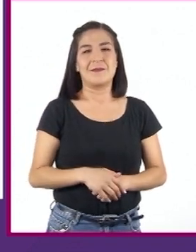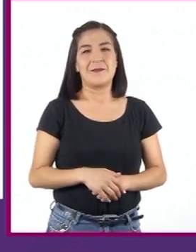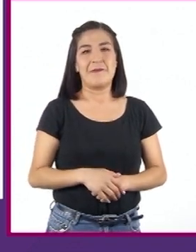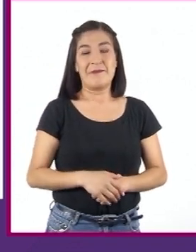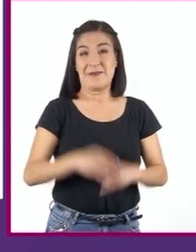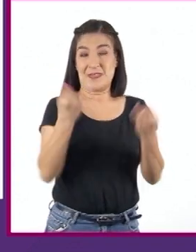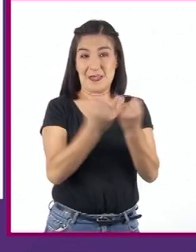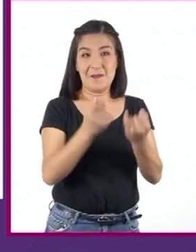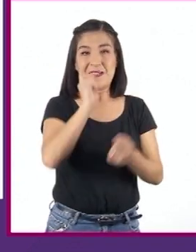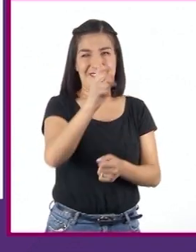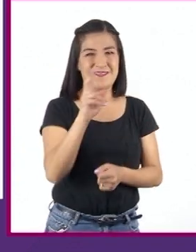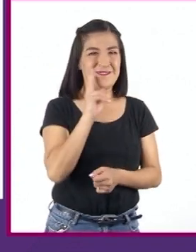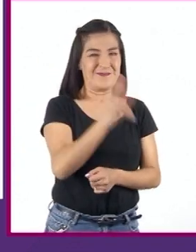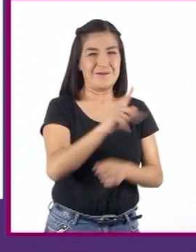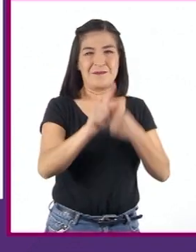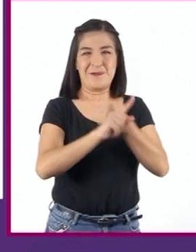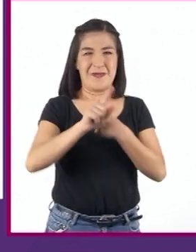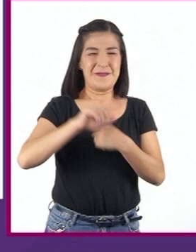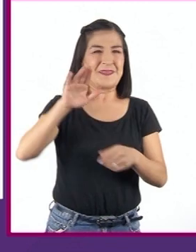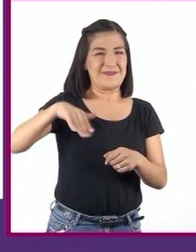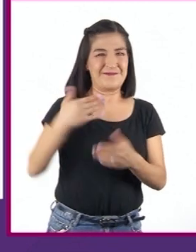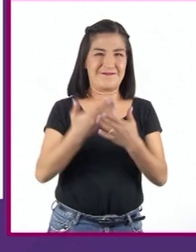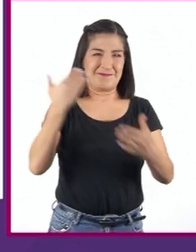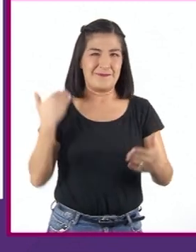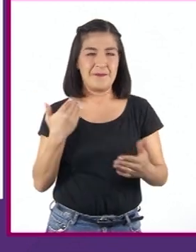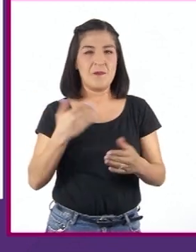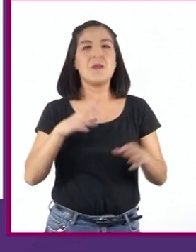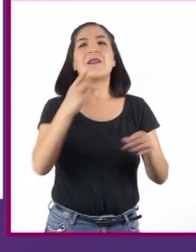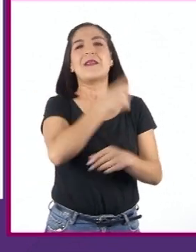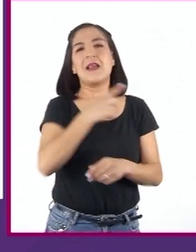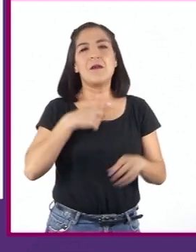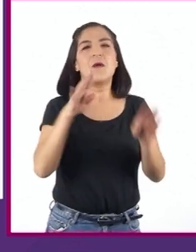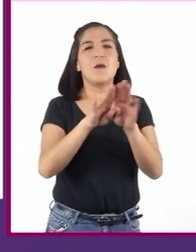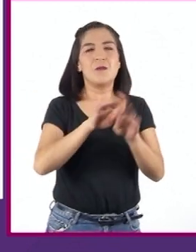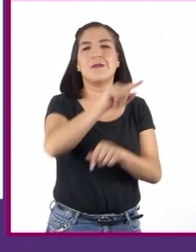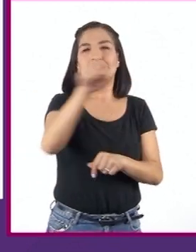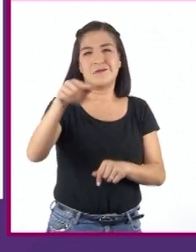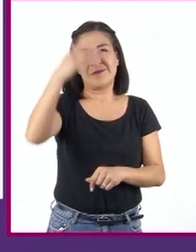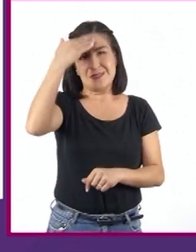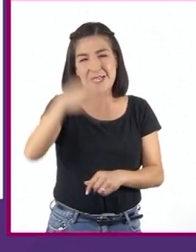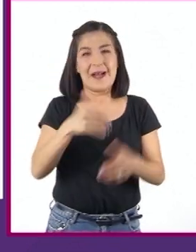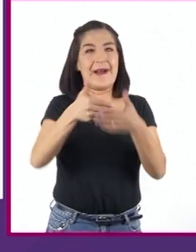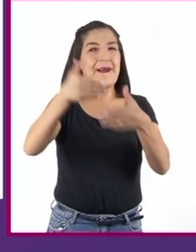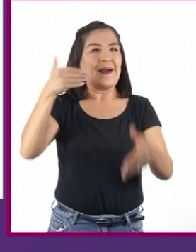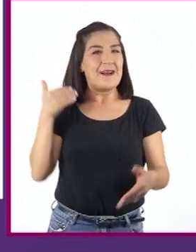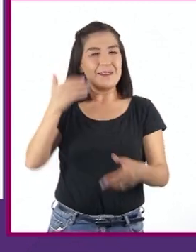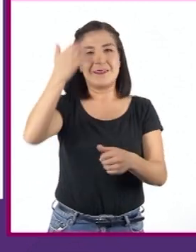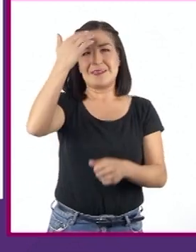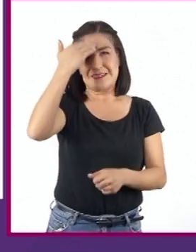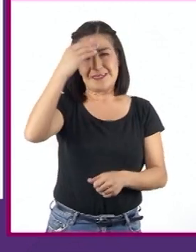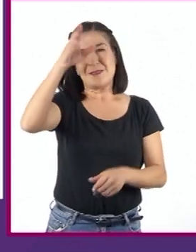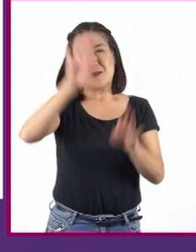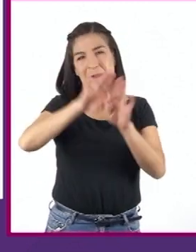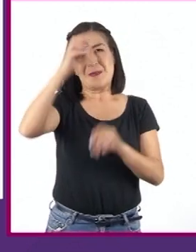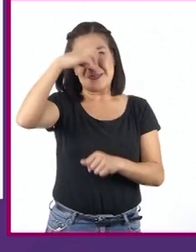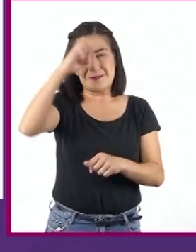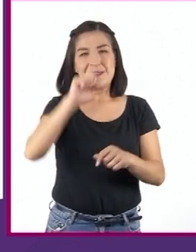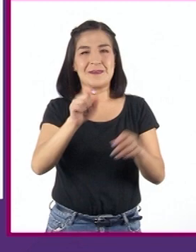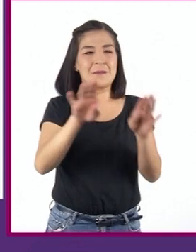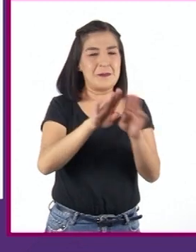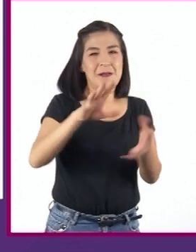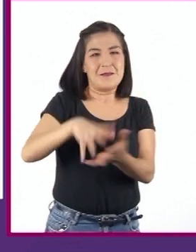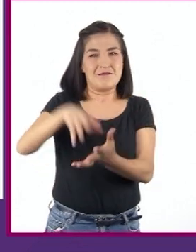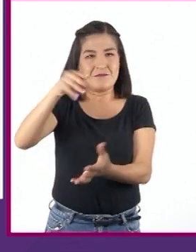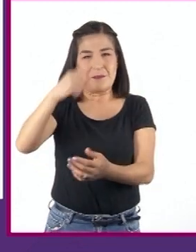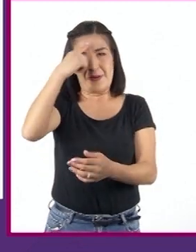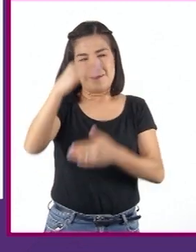Al igual que en los problemas anteriores, deberán movilizar sus conocimientos previos de propiedades geométricas para